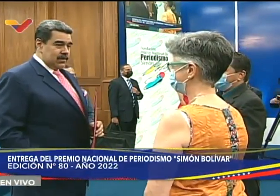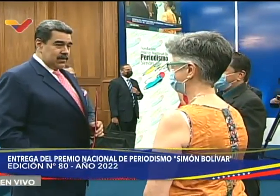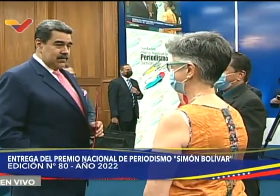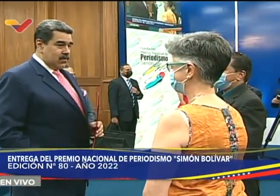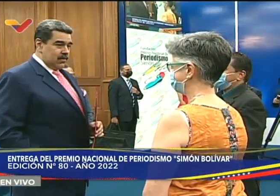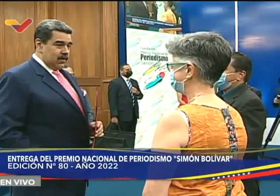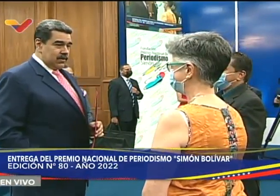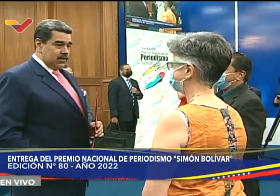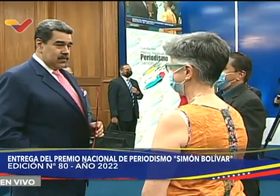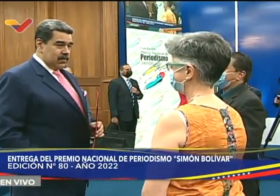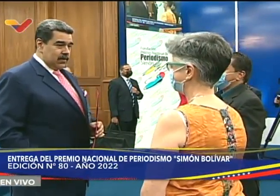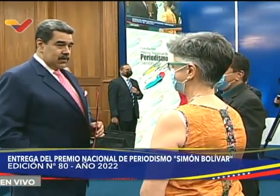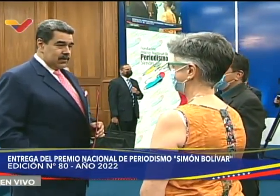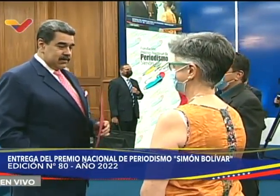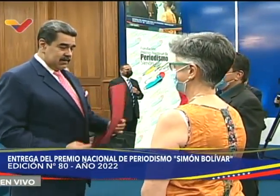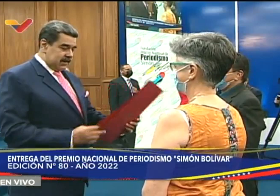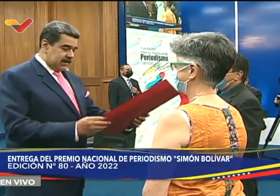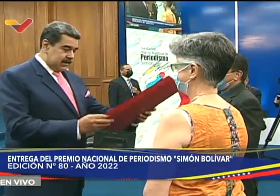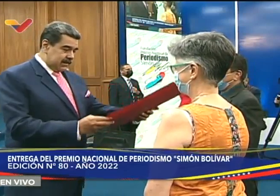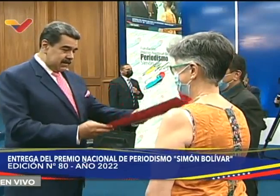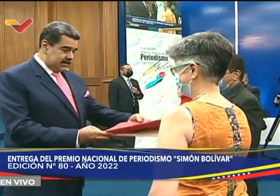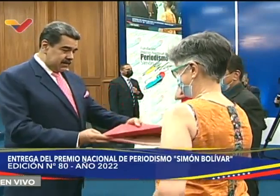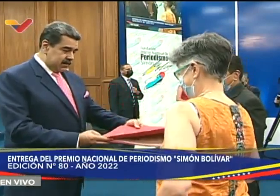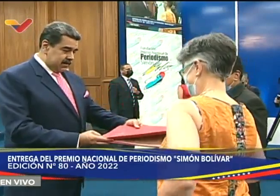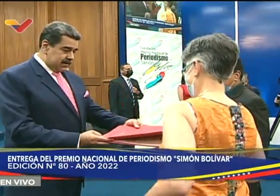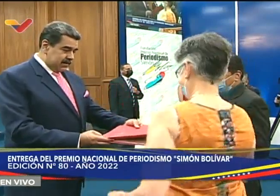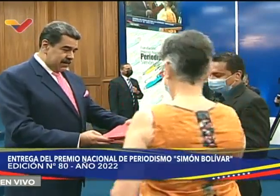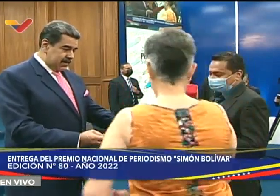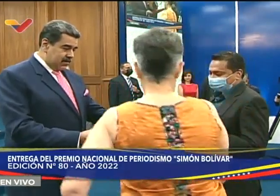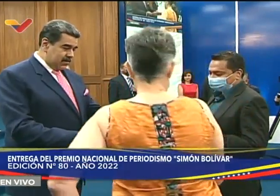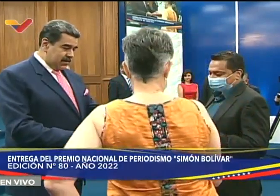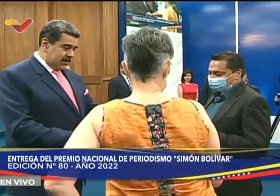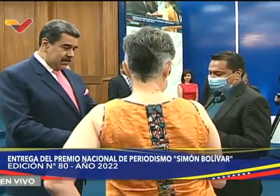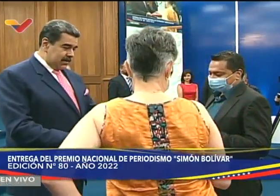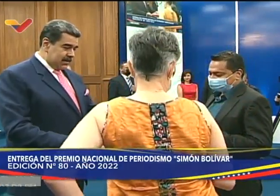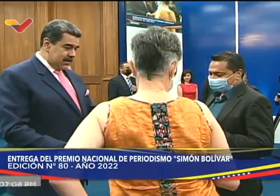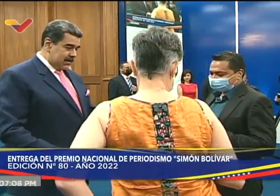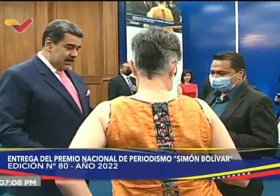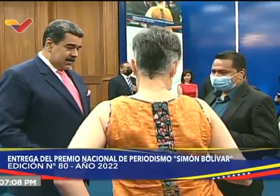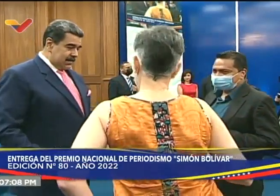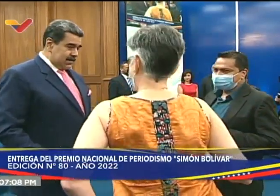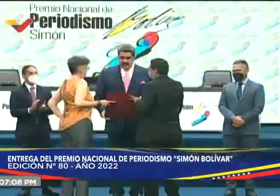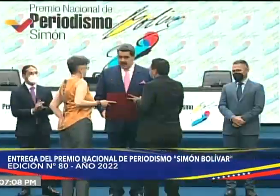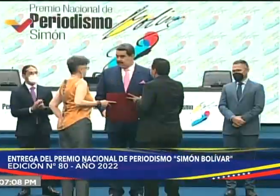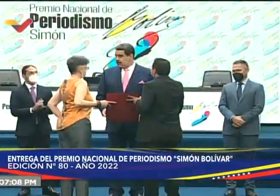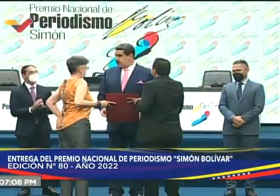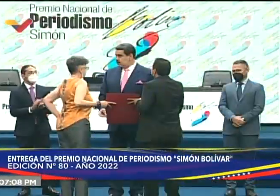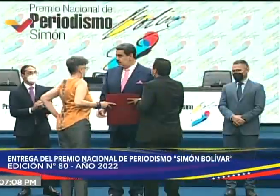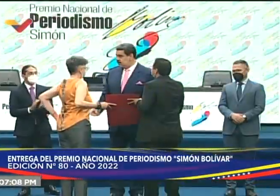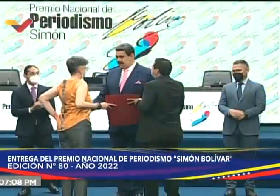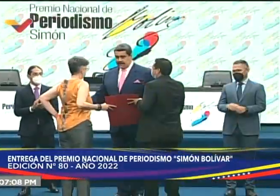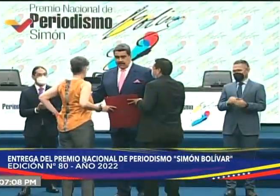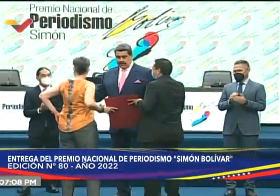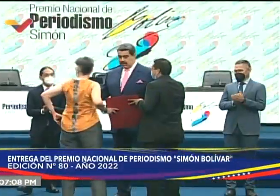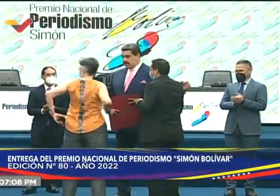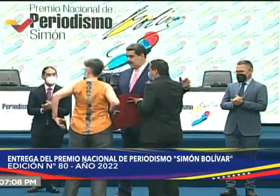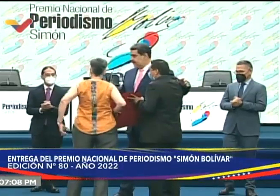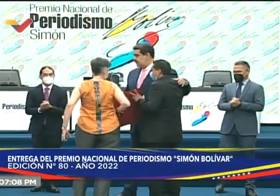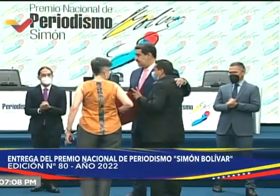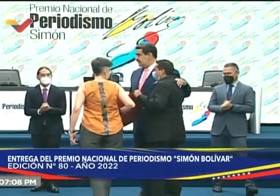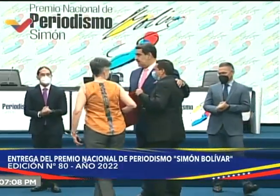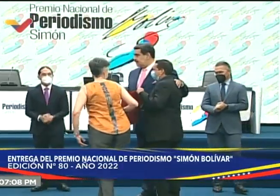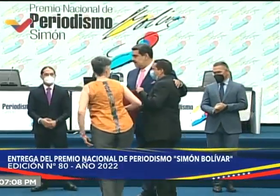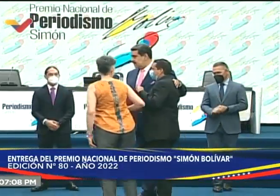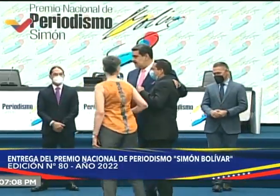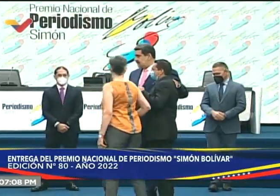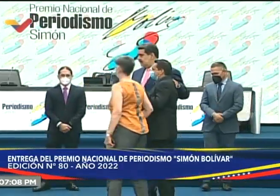de abrazo de la Revolución Bolivariana en cada uno de sus aspectos de salud, y que han salvado sus vidas gracias